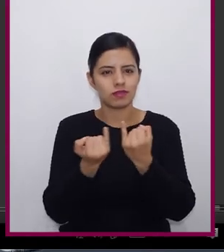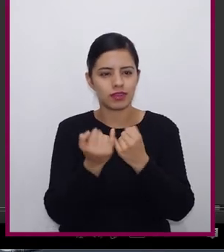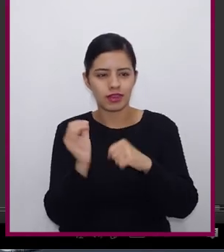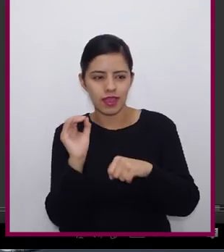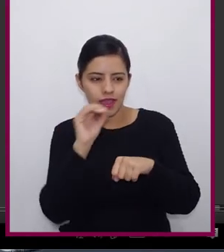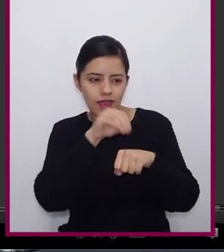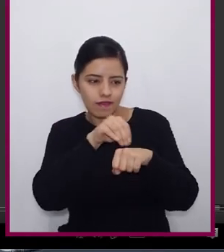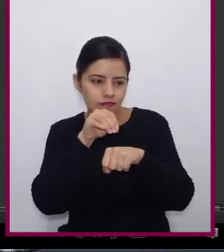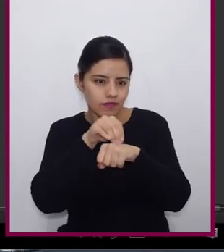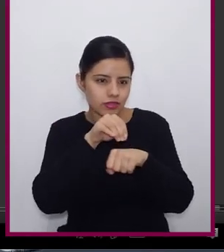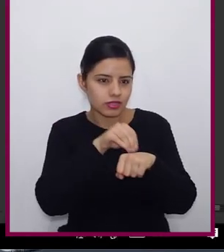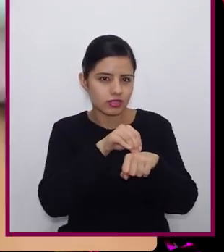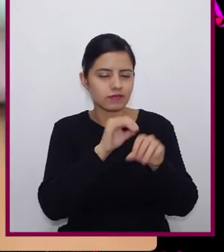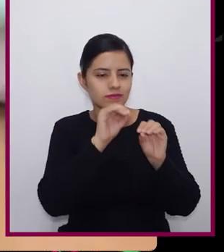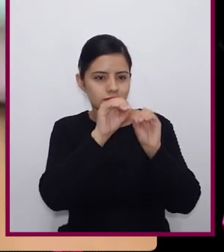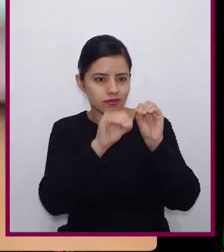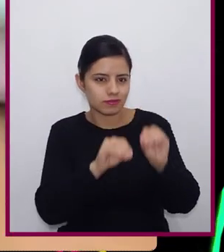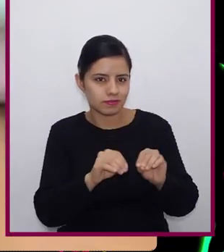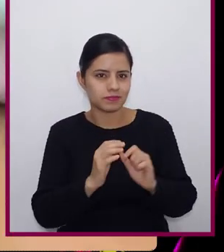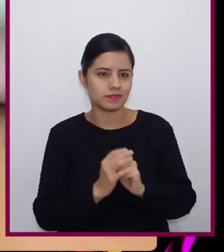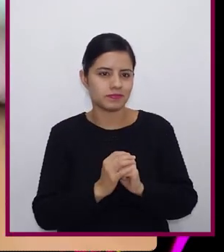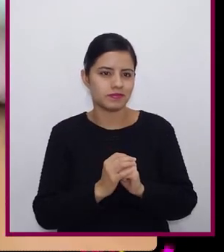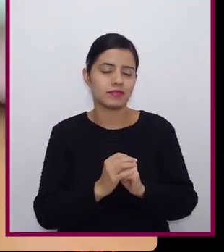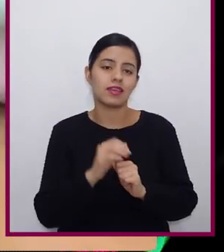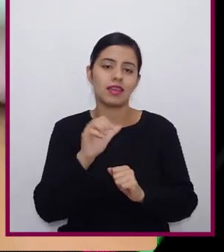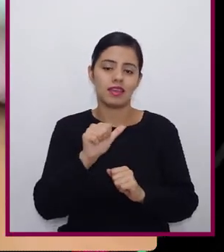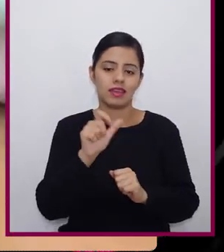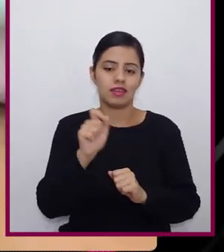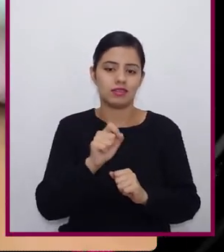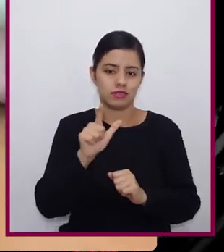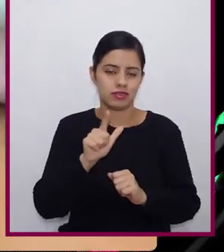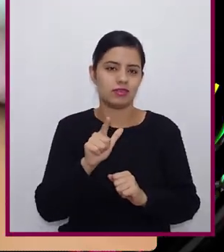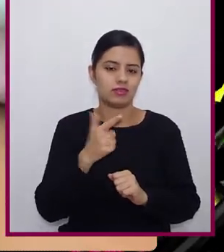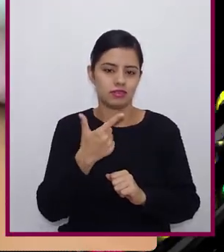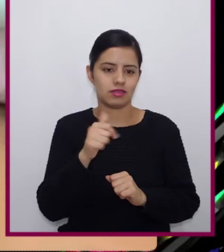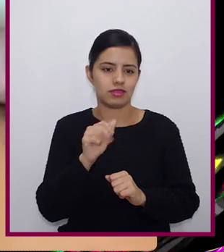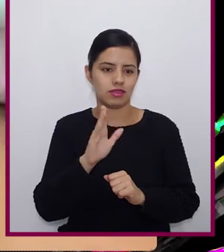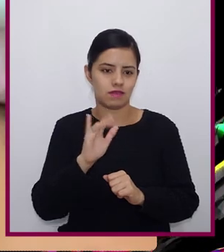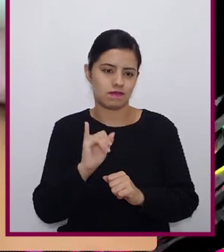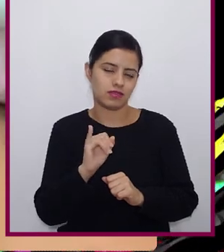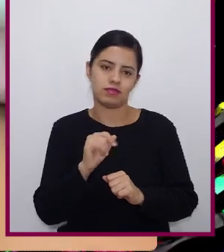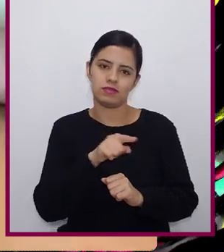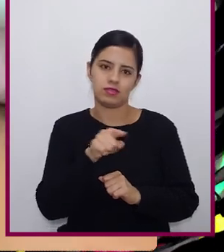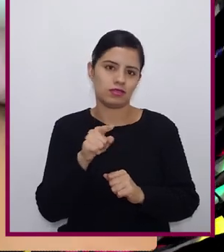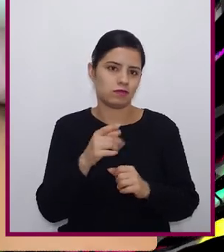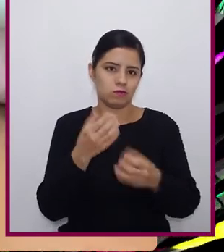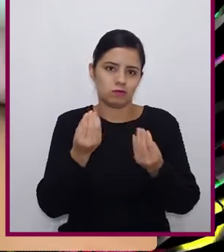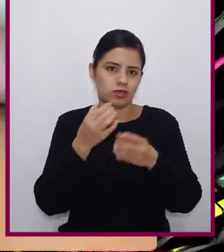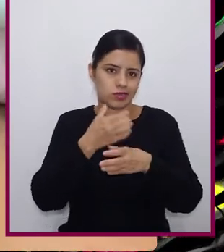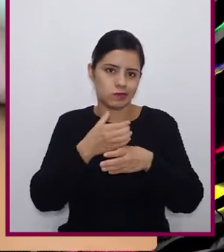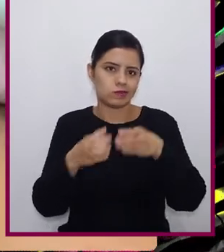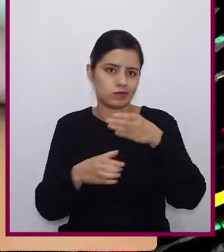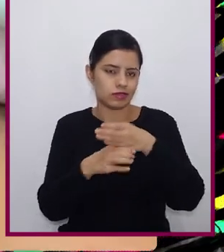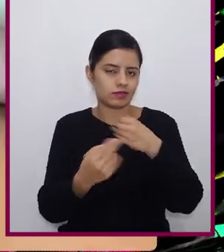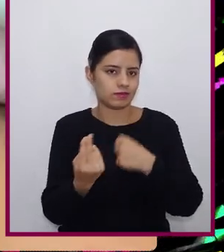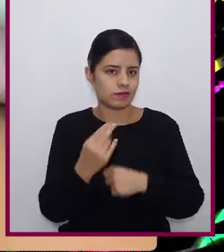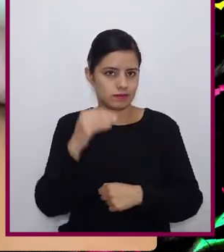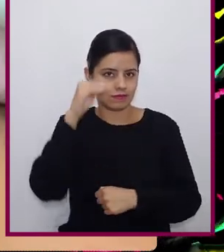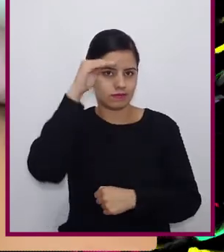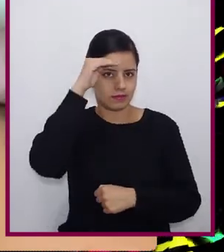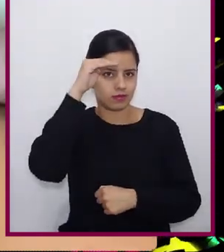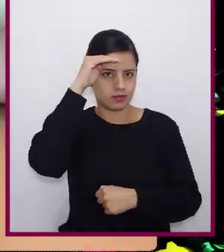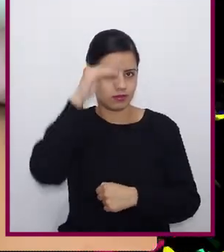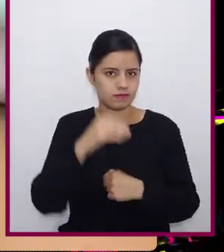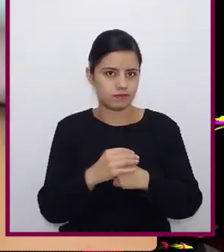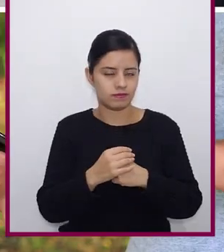del cual estamos construyendo. Axel y Gaby, debemos de tomar en consideración pues muchos aspectos. Y creo que el primero es